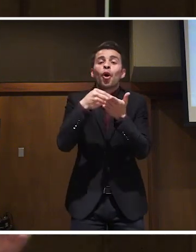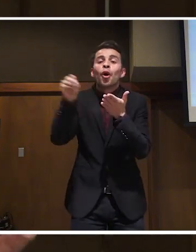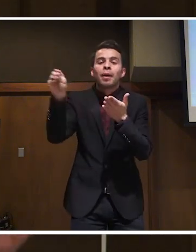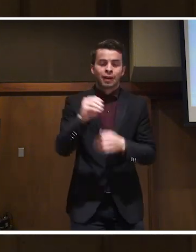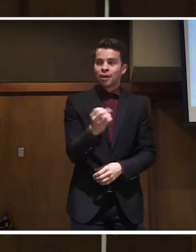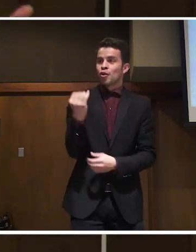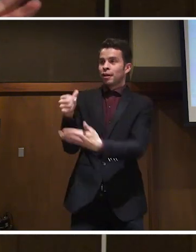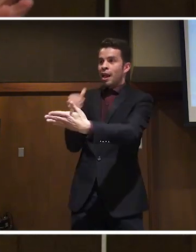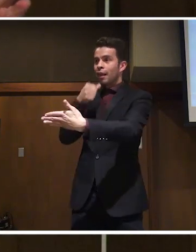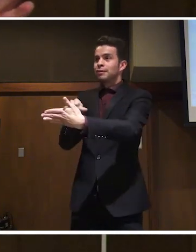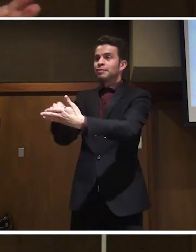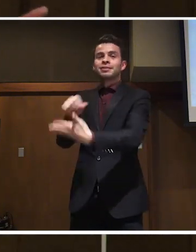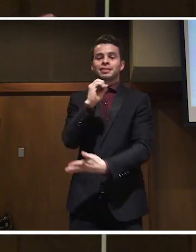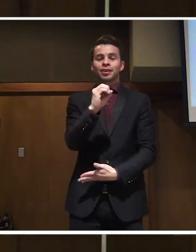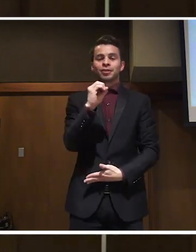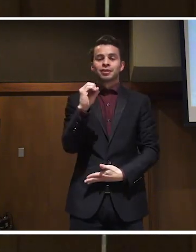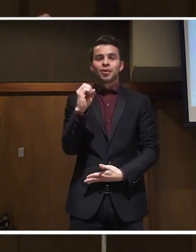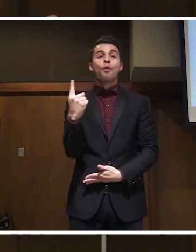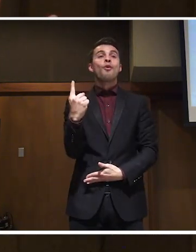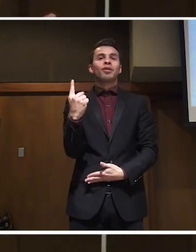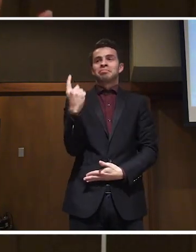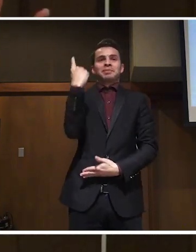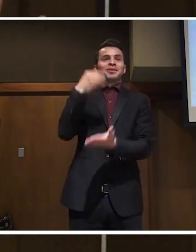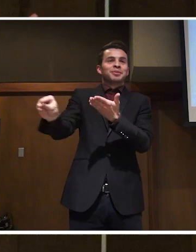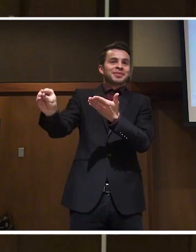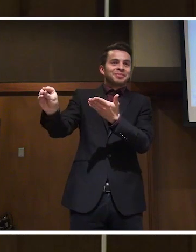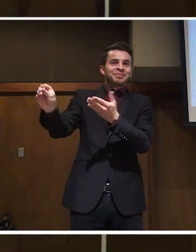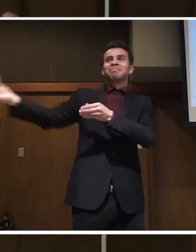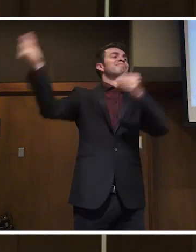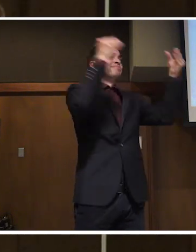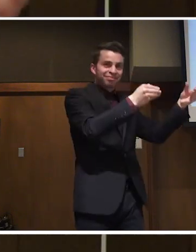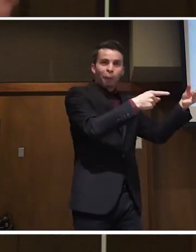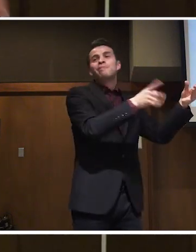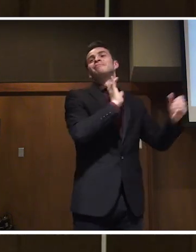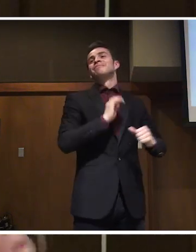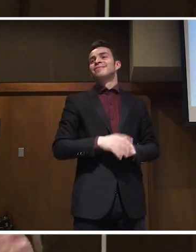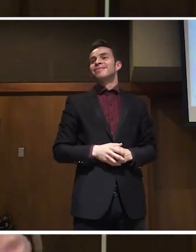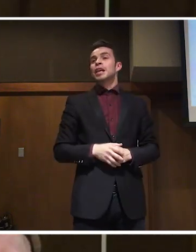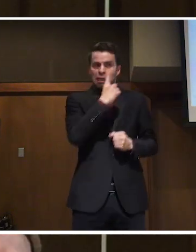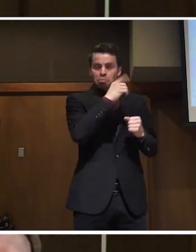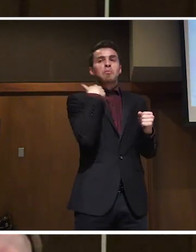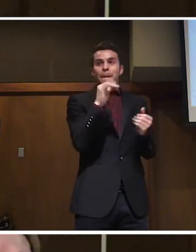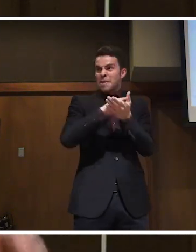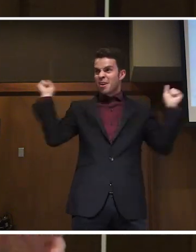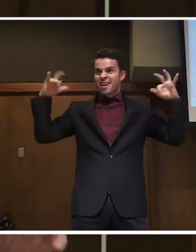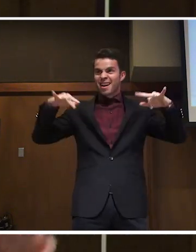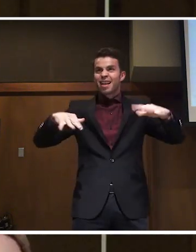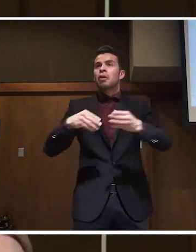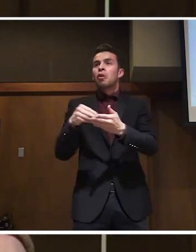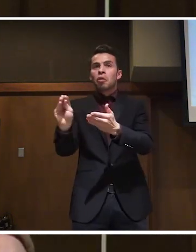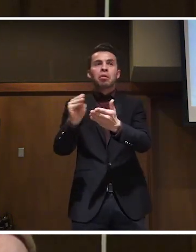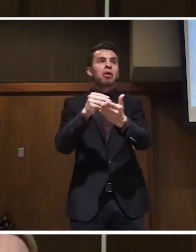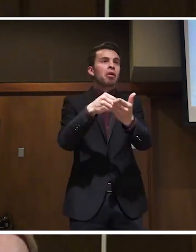compraron. Y al comprar esa biblioteca, esa colección, esa obra y muchas más que compraron, otras compraron, quedaron también